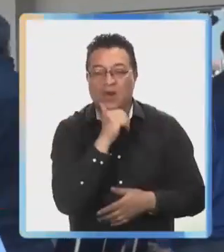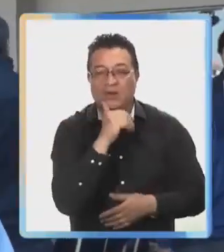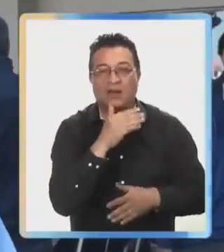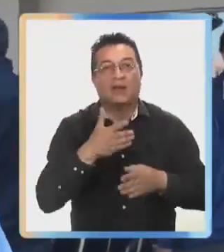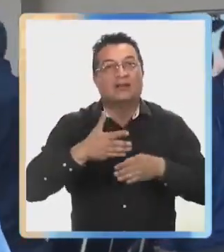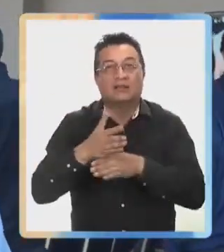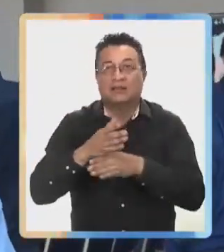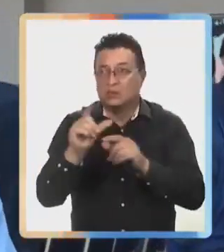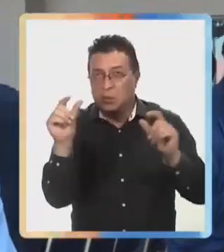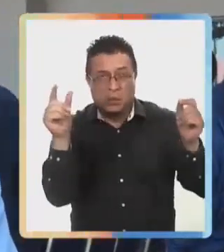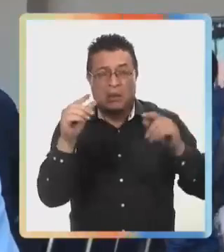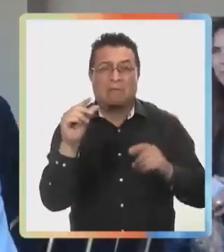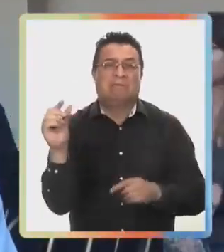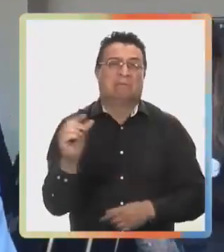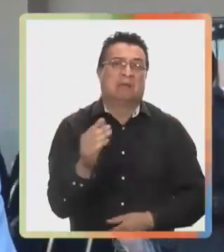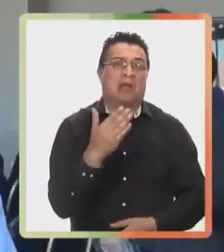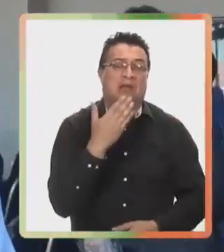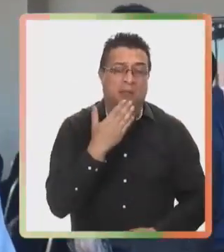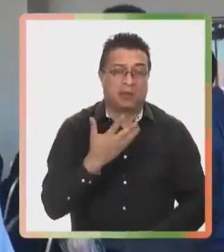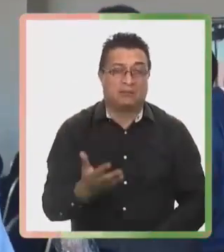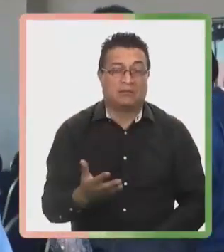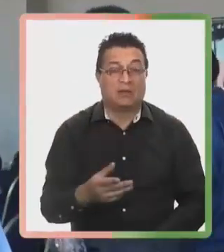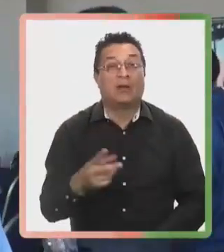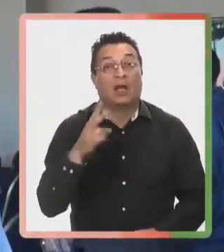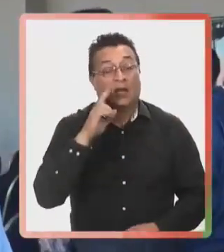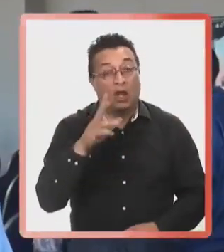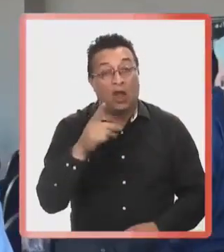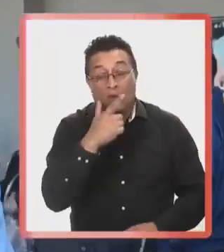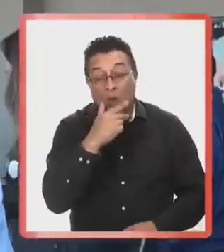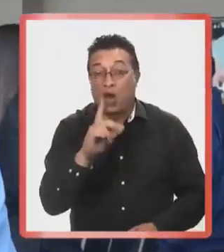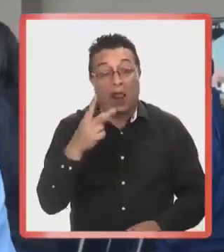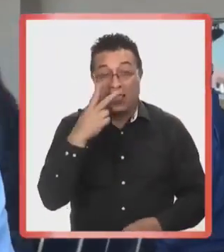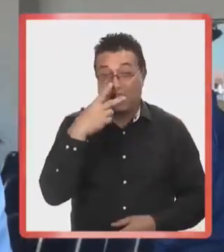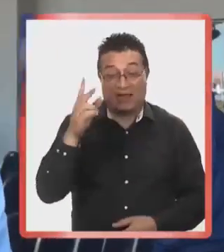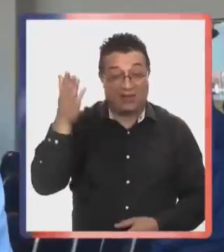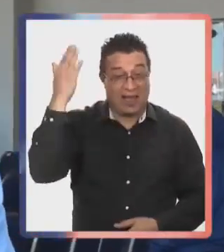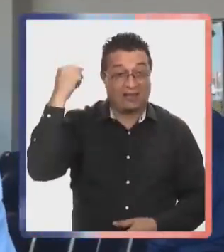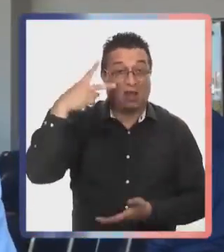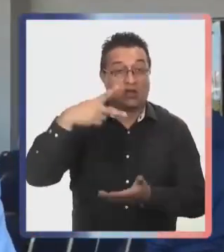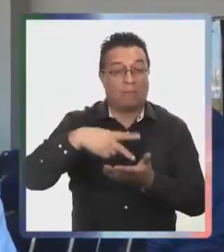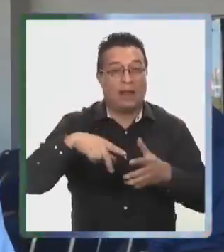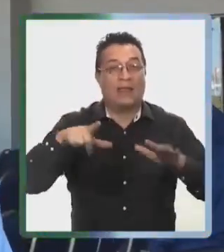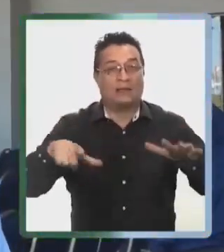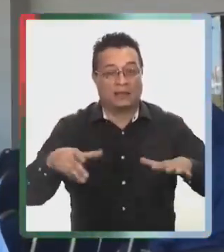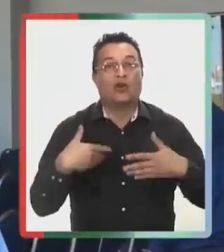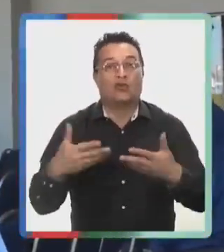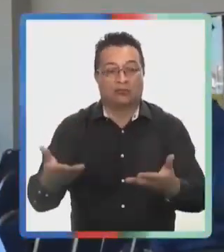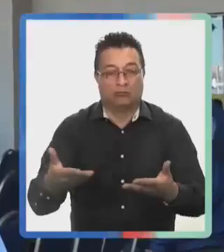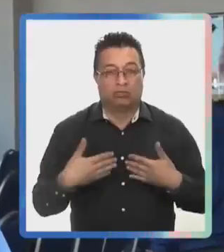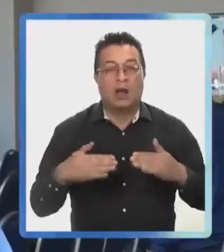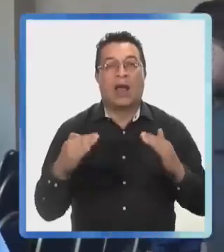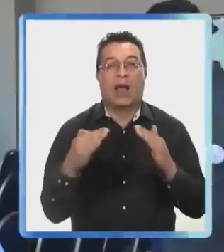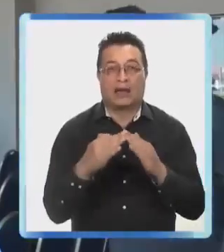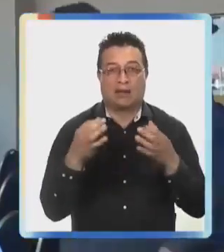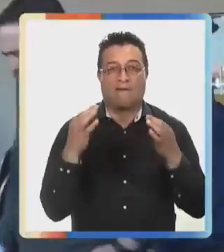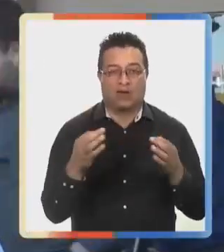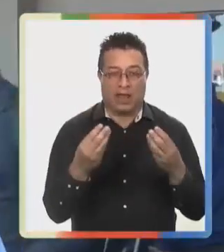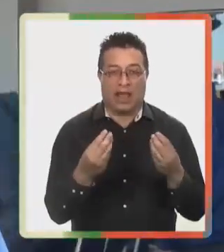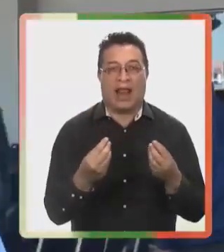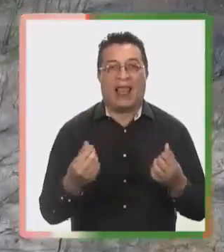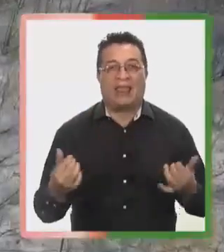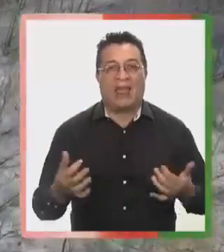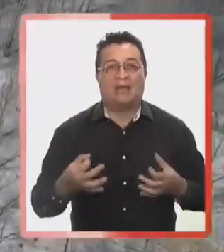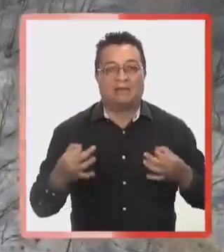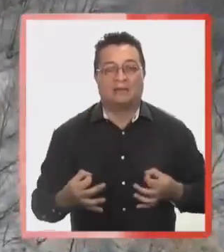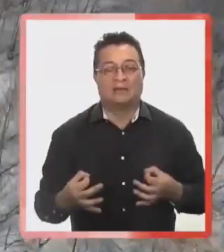La materialidad tampoco es la mejor. Sin lugar a duda que esto no tiene nada que ver con lo que ocurrió en 2017, donde recibimos una vivienda de muy buena